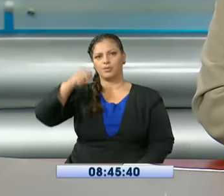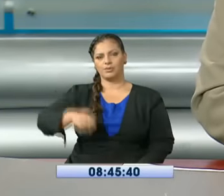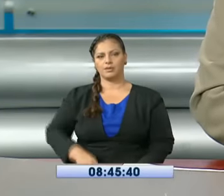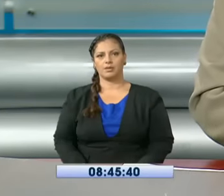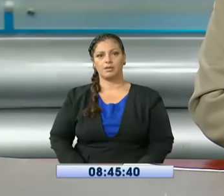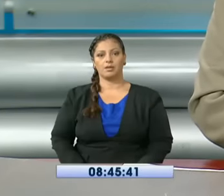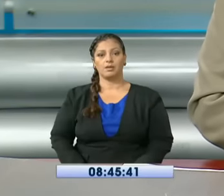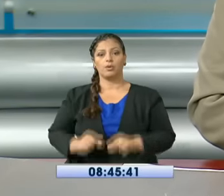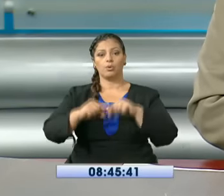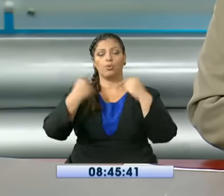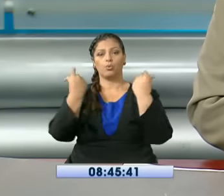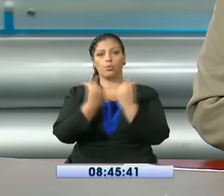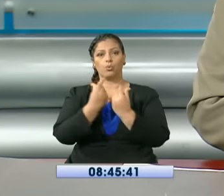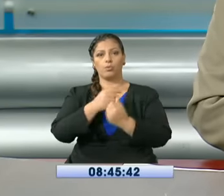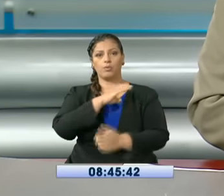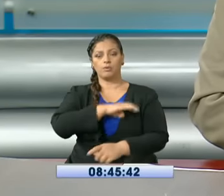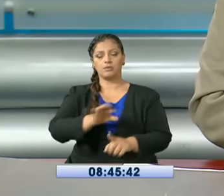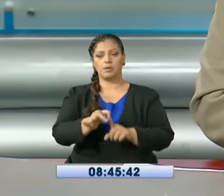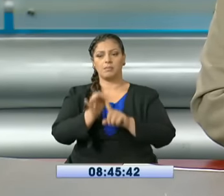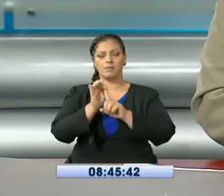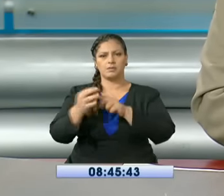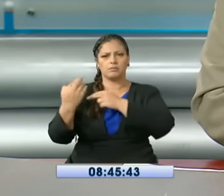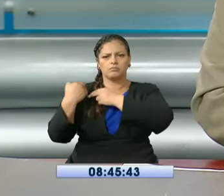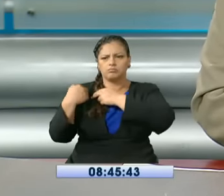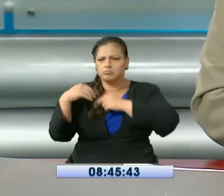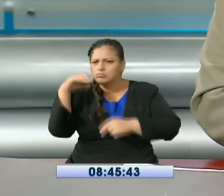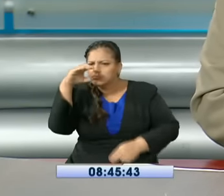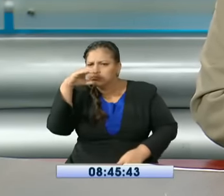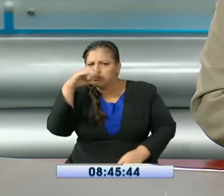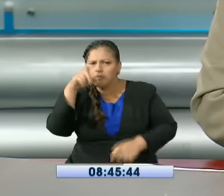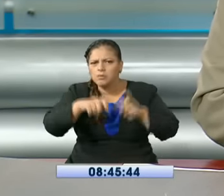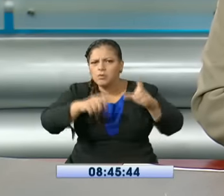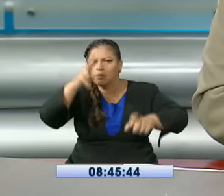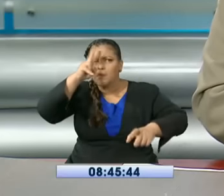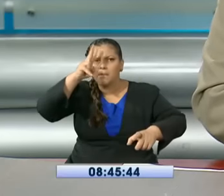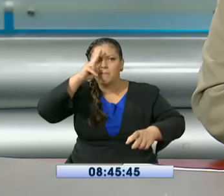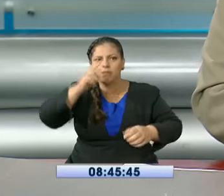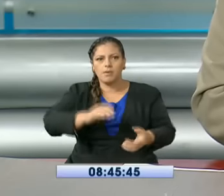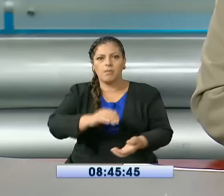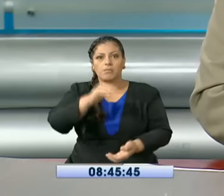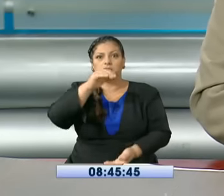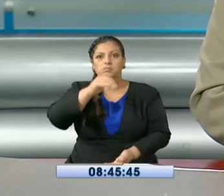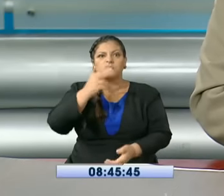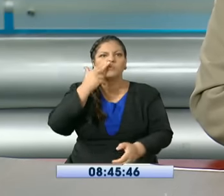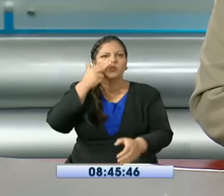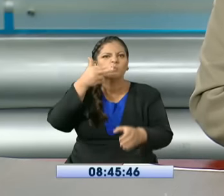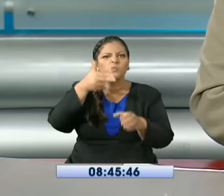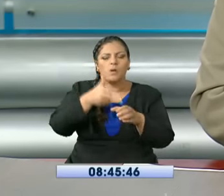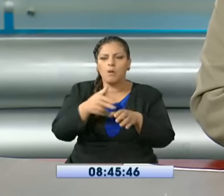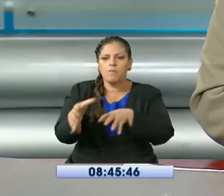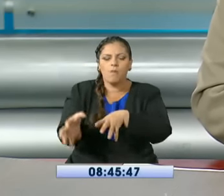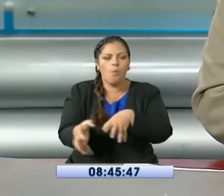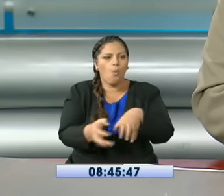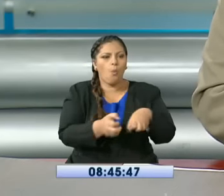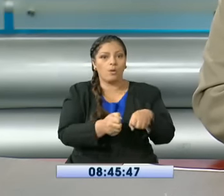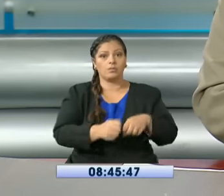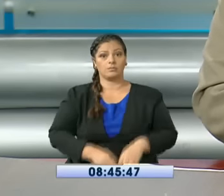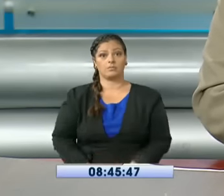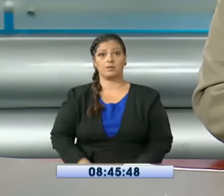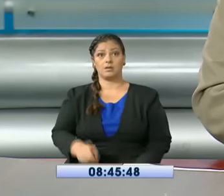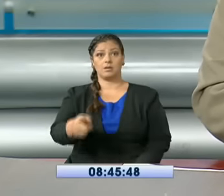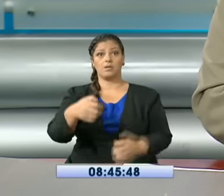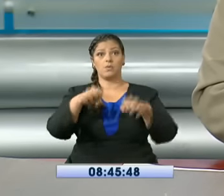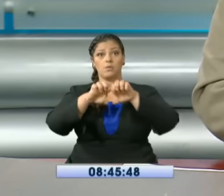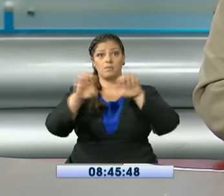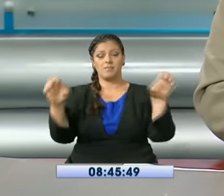hidrocarburos ejecutó un operativo en el que confirmó que una empresa dedicada a la fabricación de pan estaba haciendo mal uso del